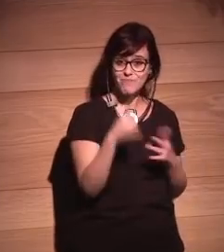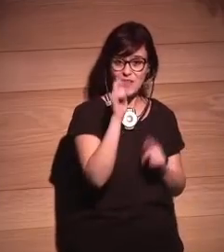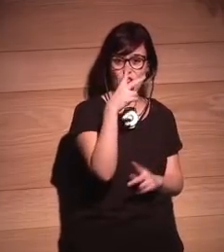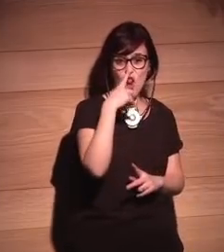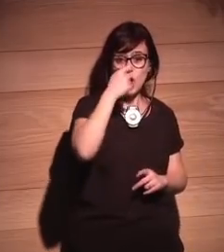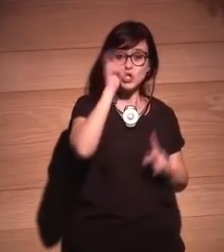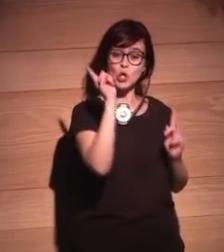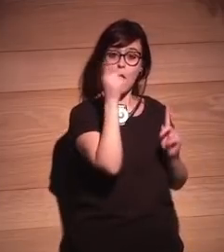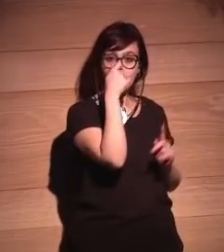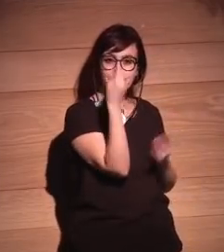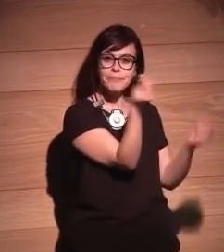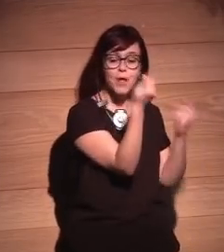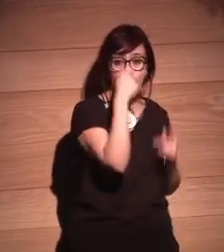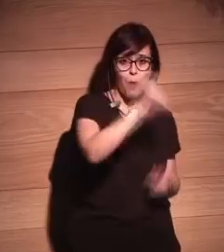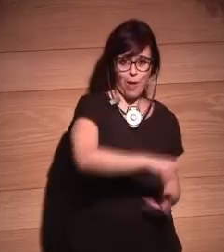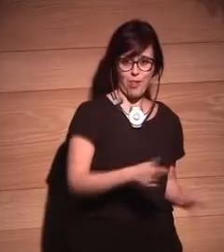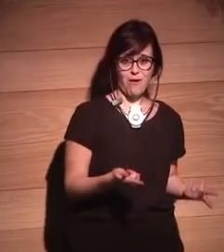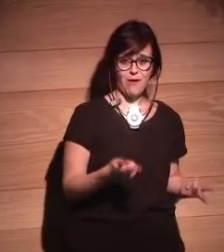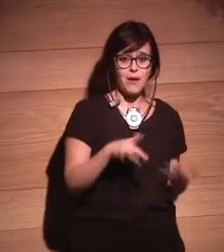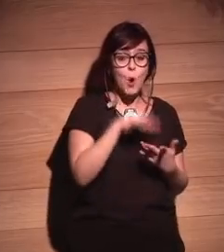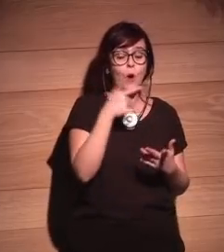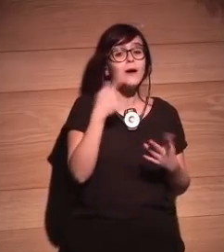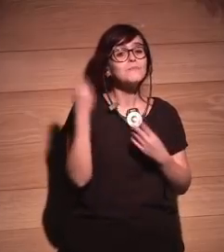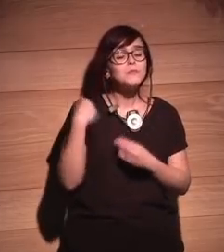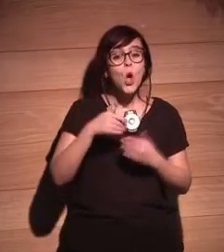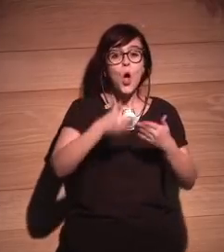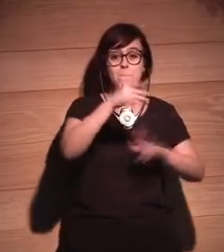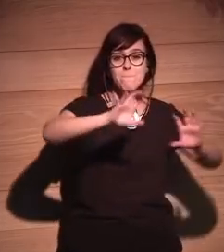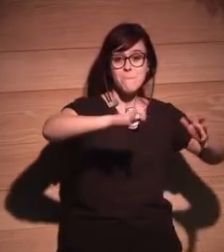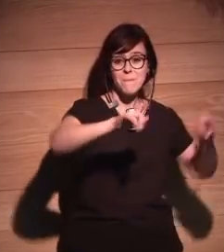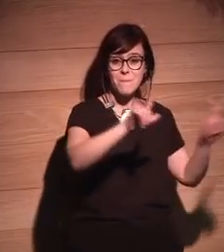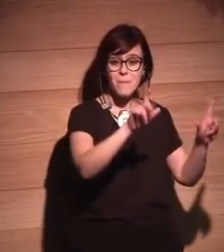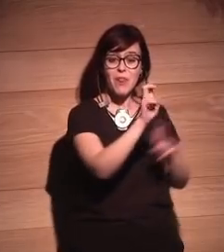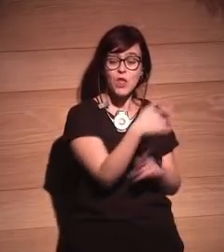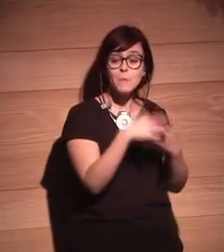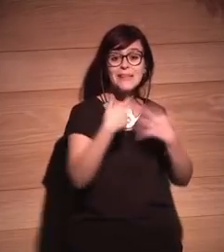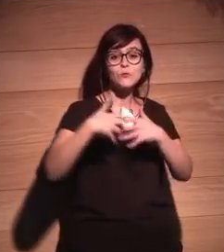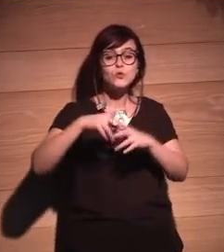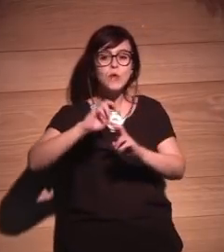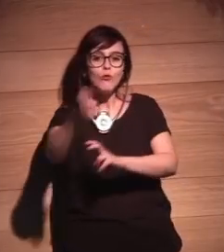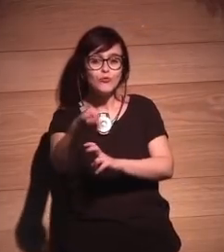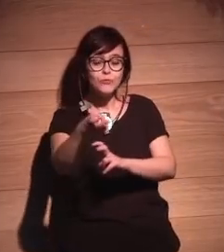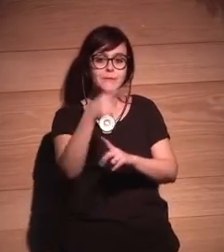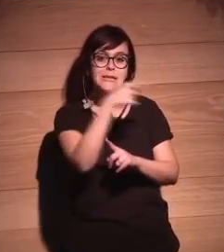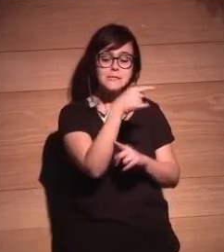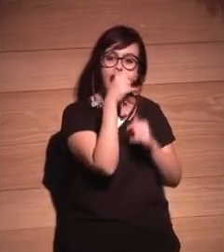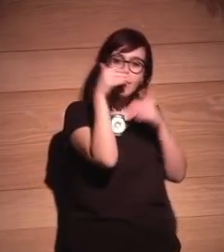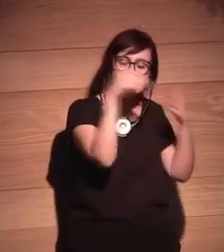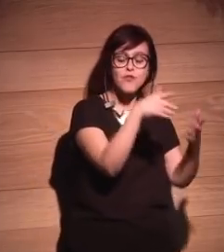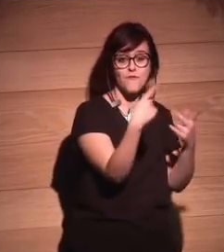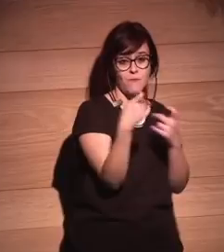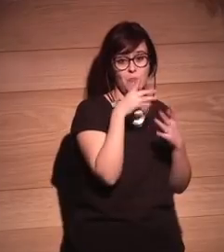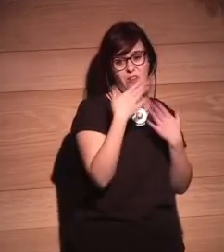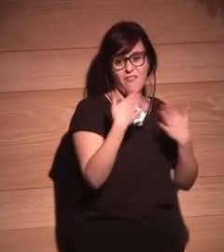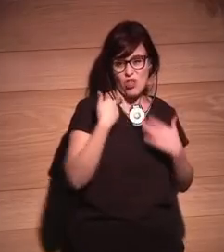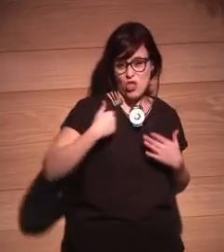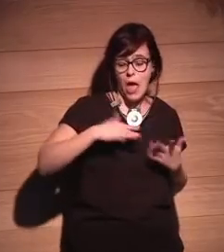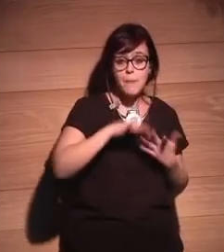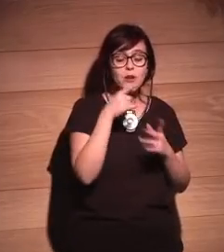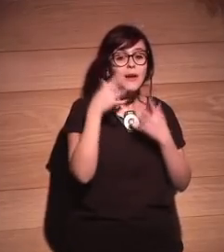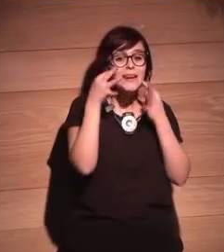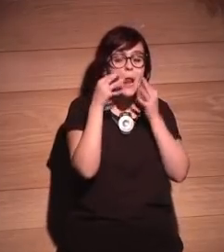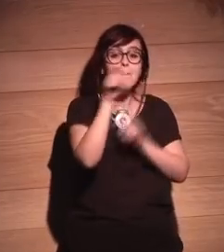tú necesitas, y es otro asunto en el que yo creo que los medios, a diferencia de otras industrias, no se fijan, y ha salido ya en la conversación, no